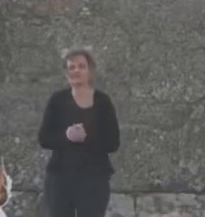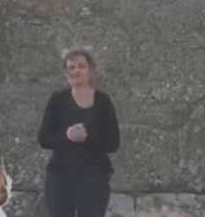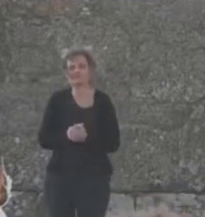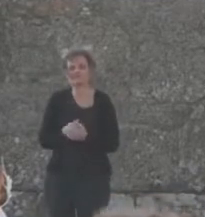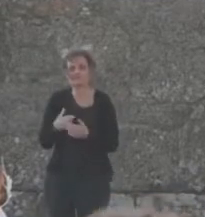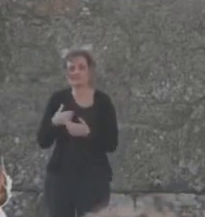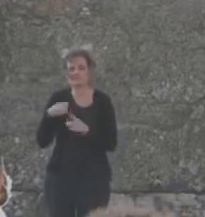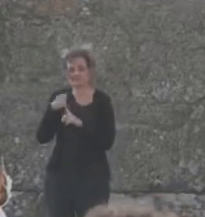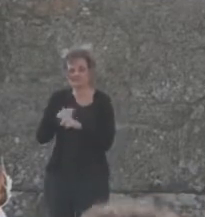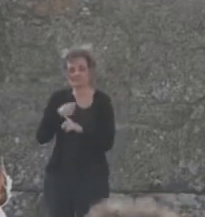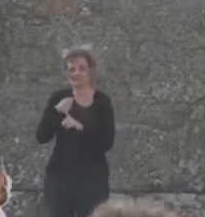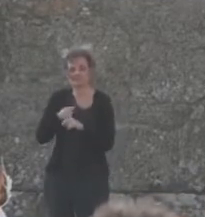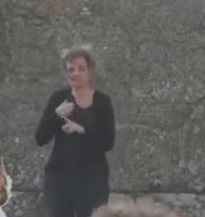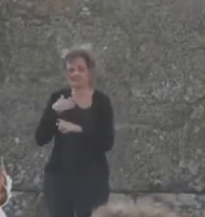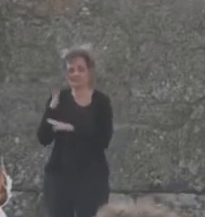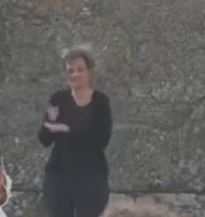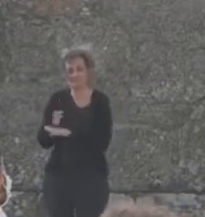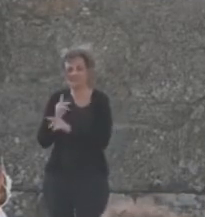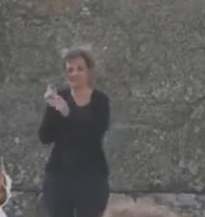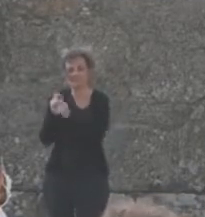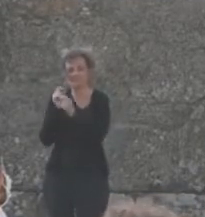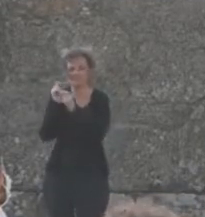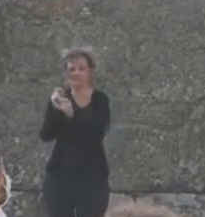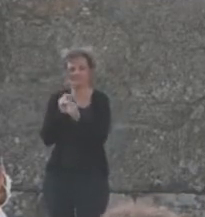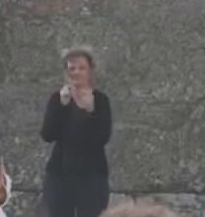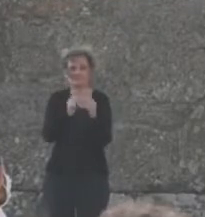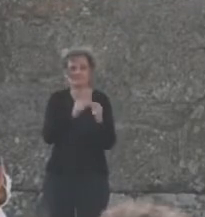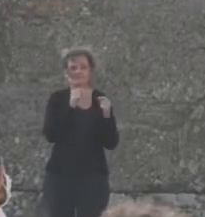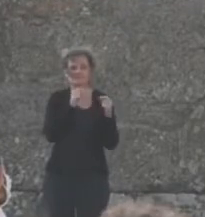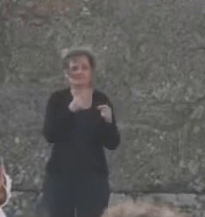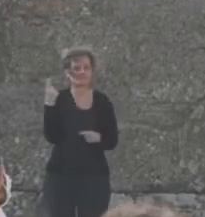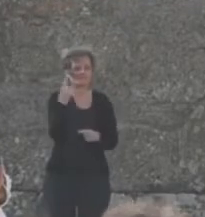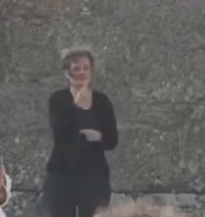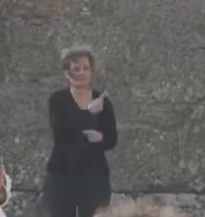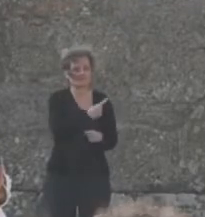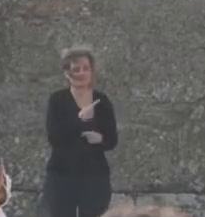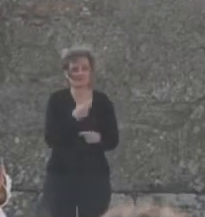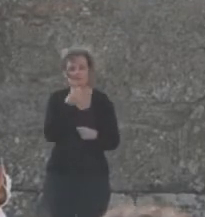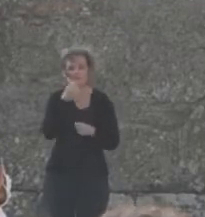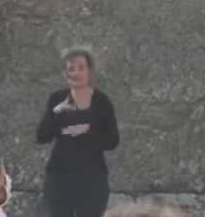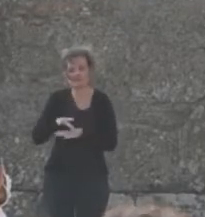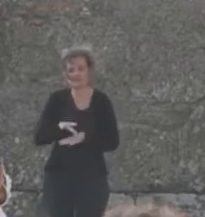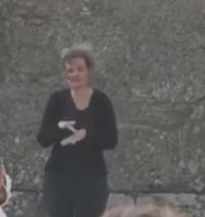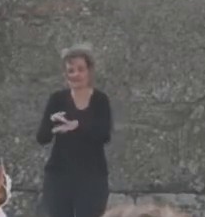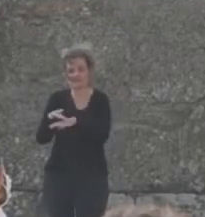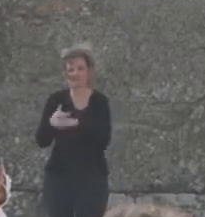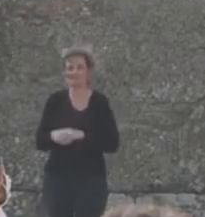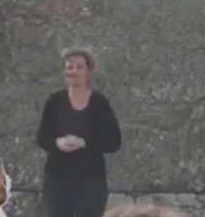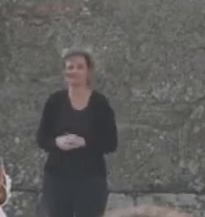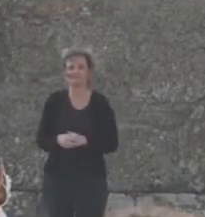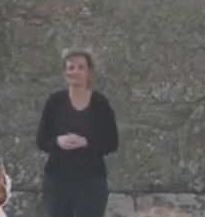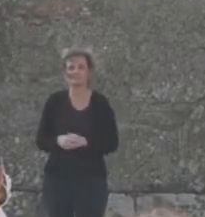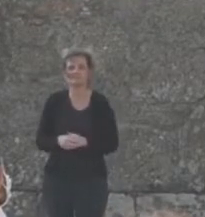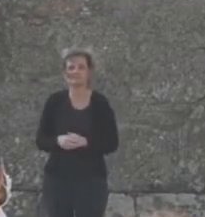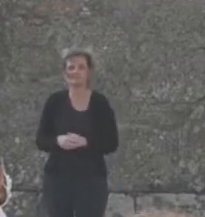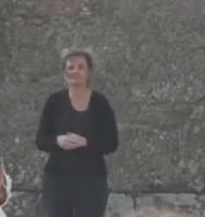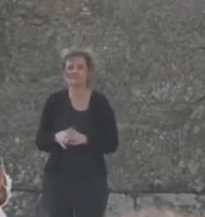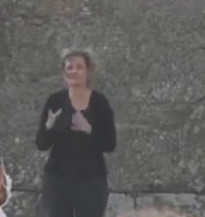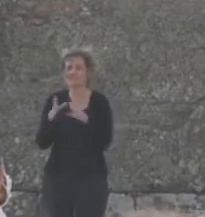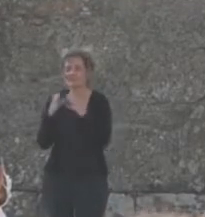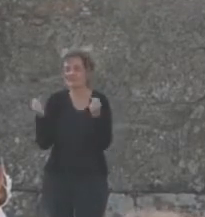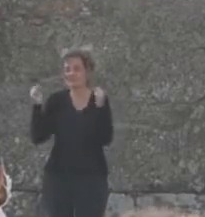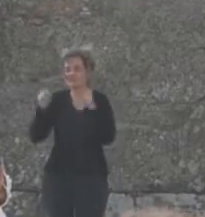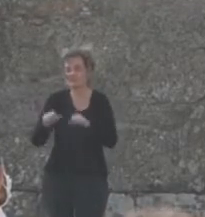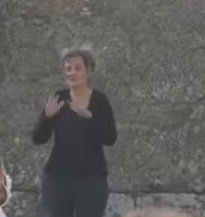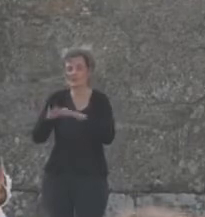estive durante certo tempo falando con todos e cada un e foron moi ben guiados. O acordo